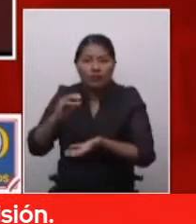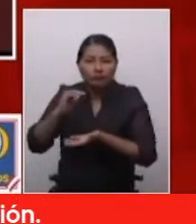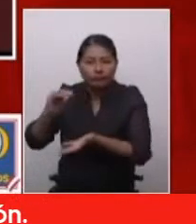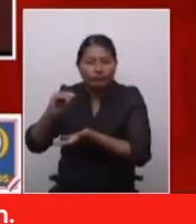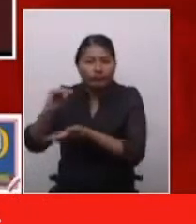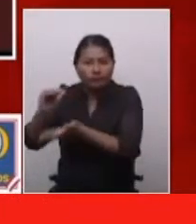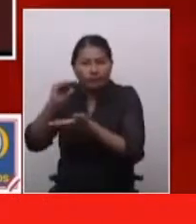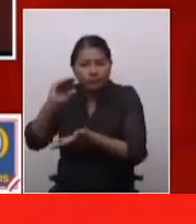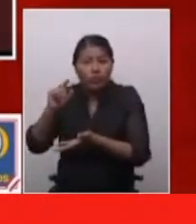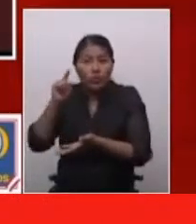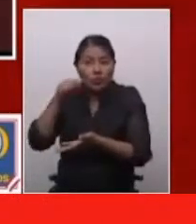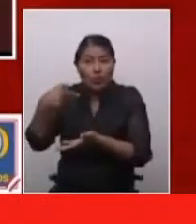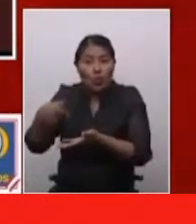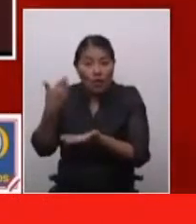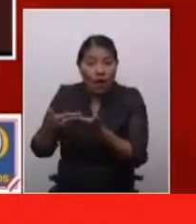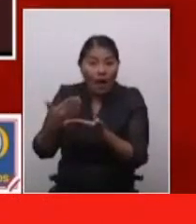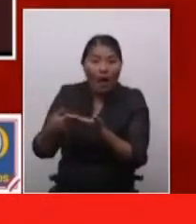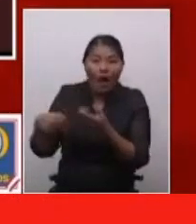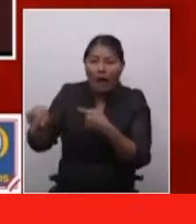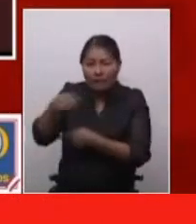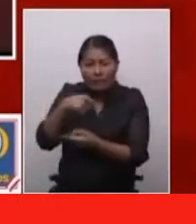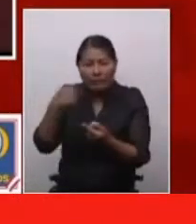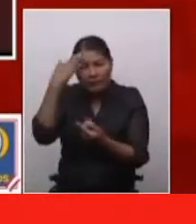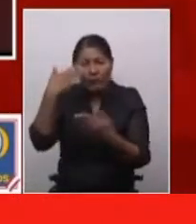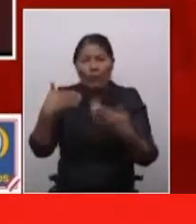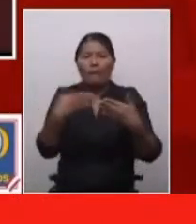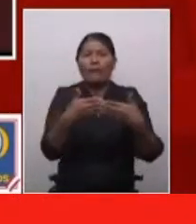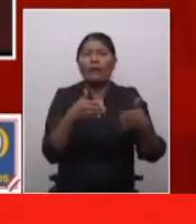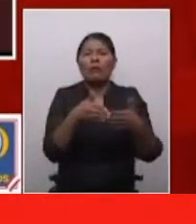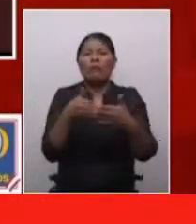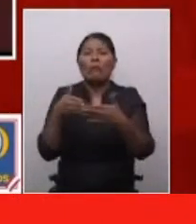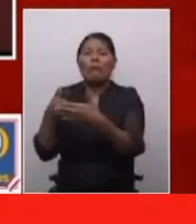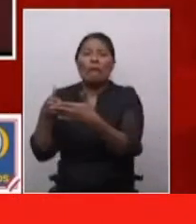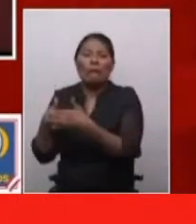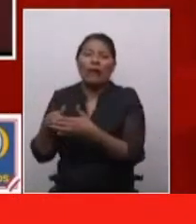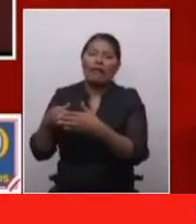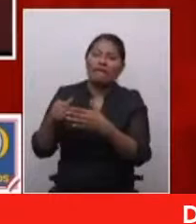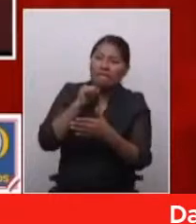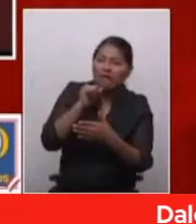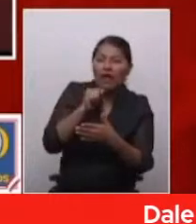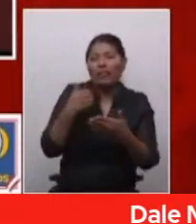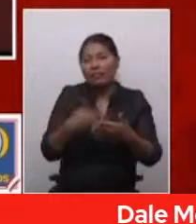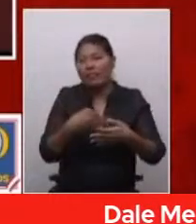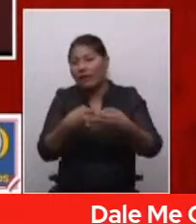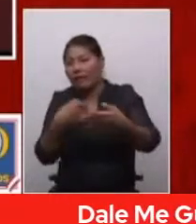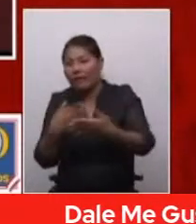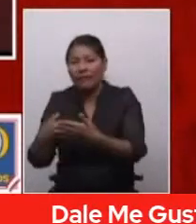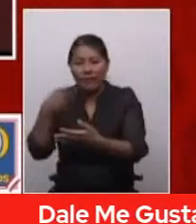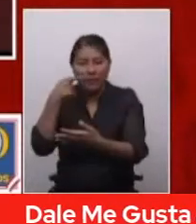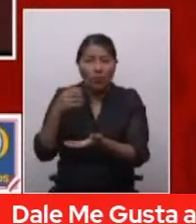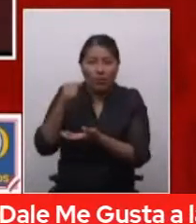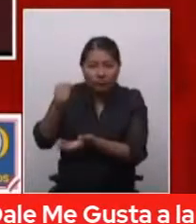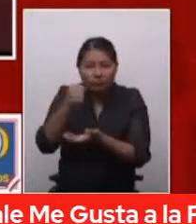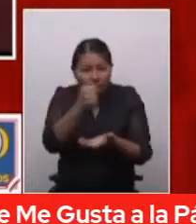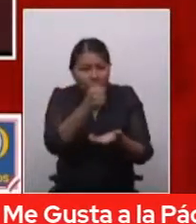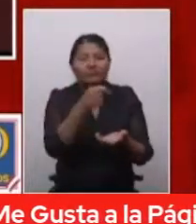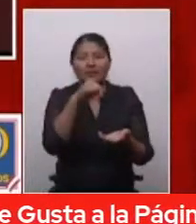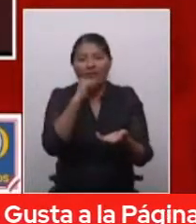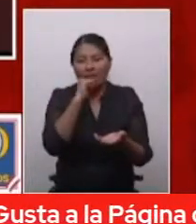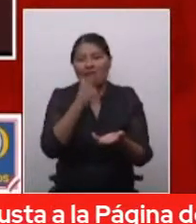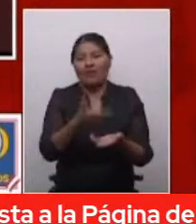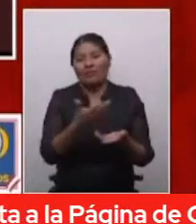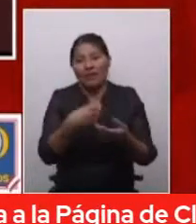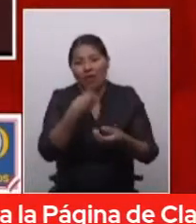antes que se pierdan debido a las absurdas barreras burocráticas que no permiten una entrega directa a cada hoyita. Con